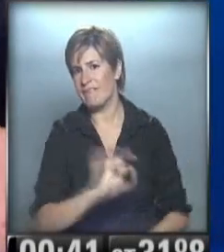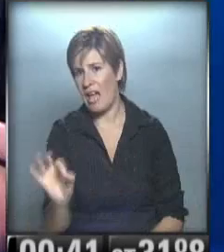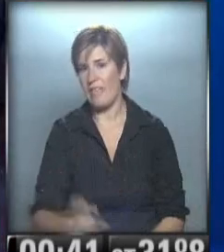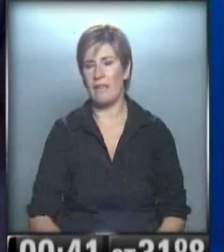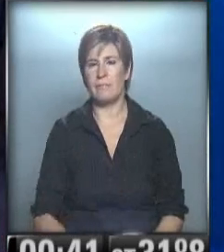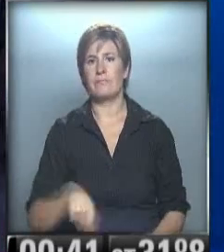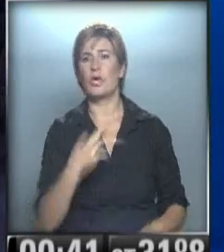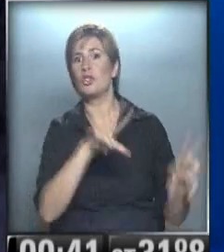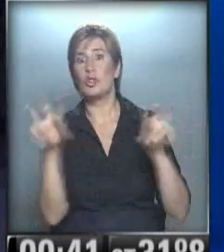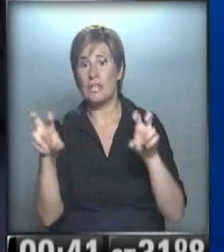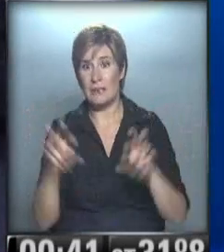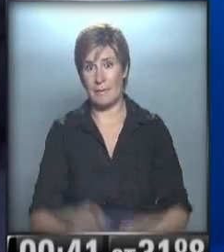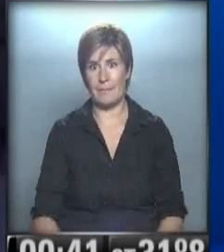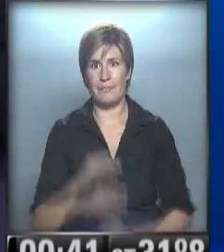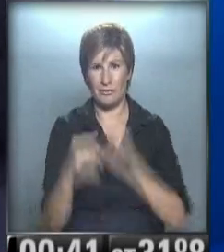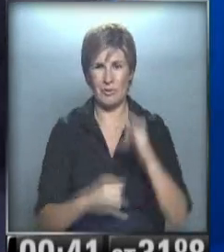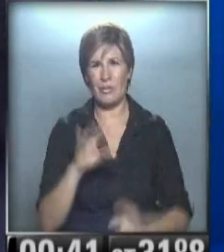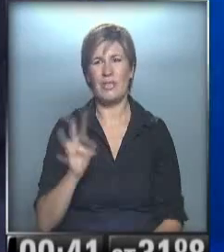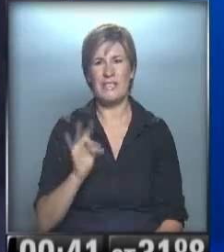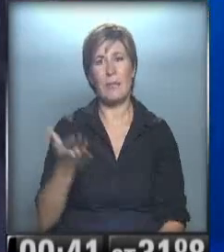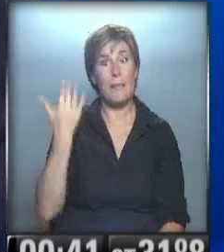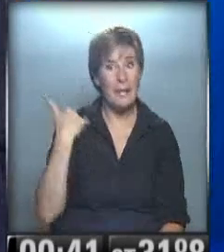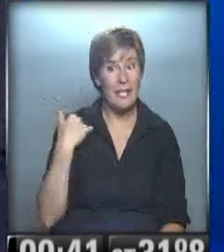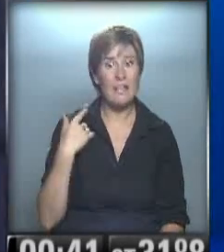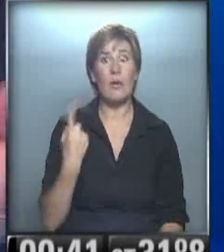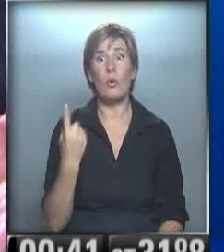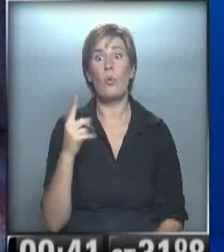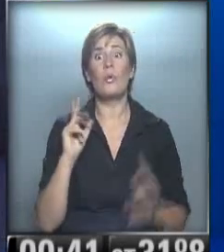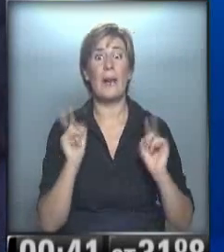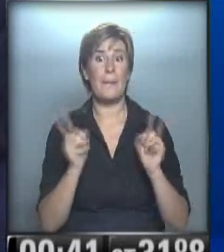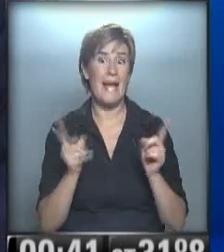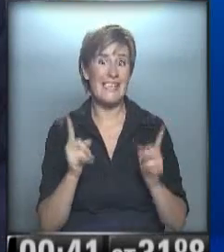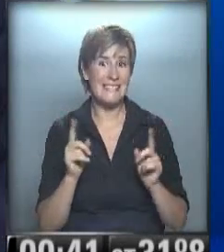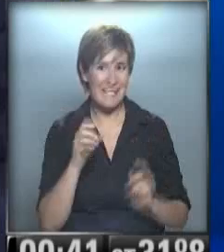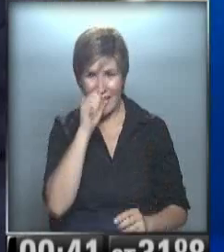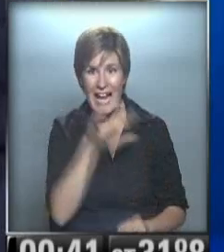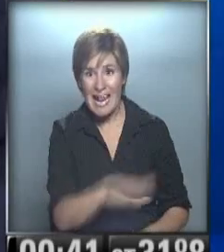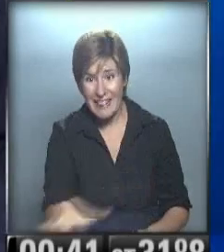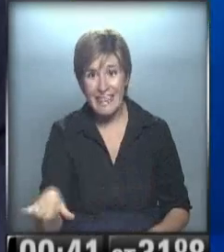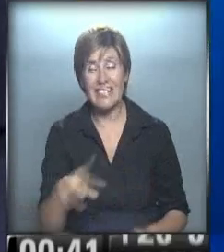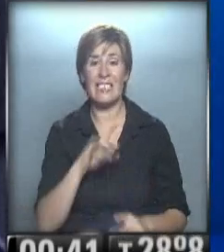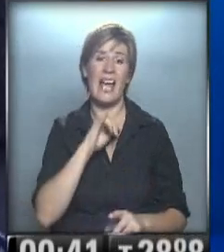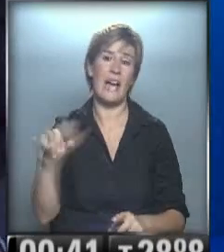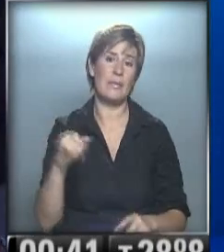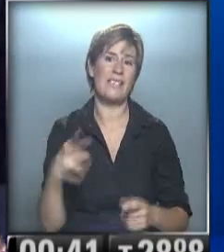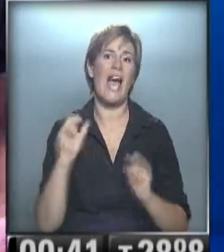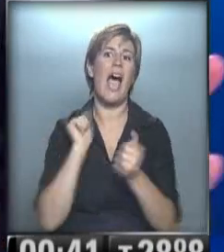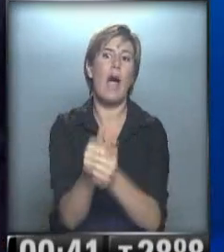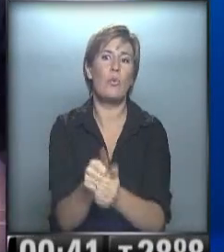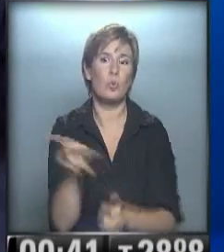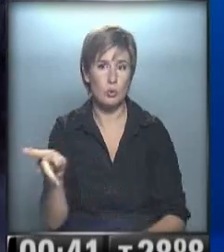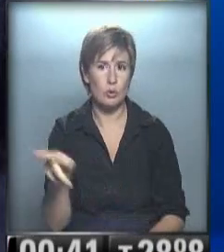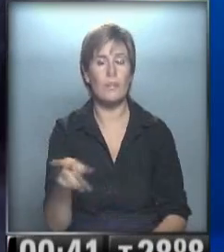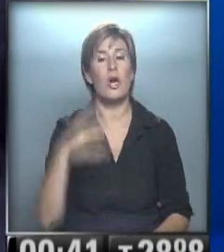Momento de cambiar de tema porque en diciembre pasado una maestra jardinera fue acusada de abusar de sus alumnos. Sin embargo, el Tribunal de San Isidro